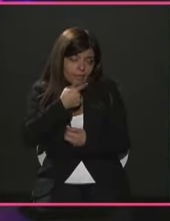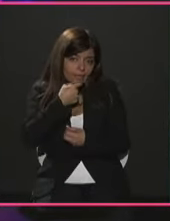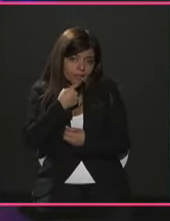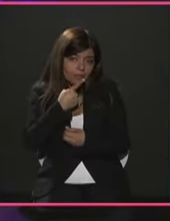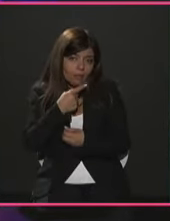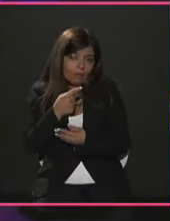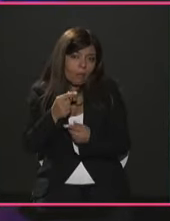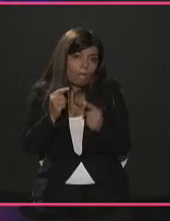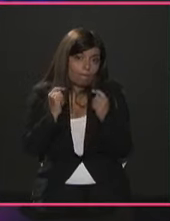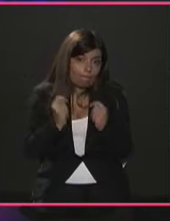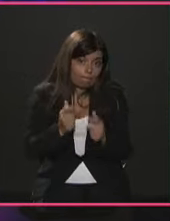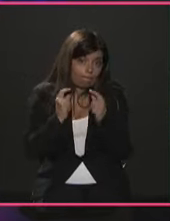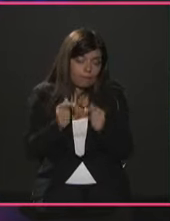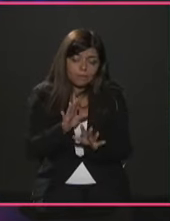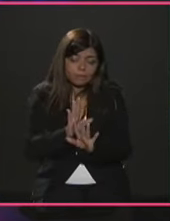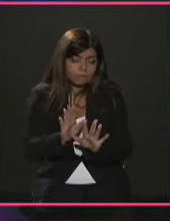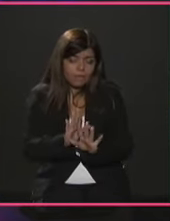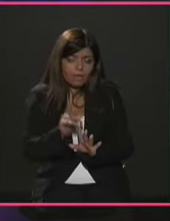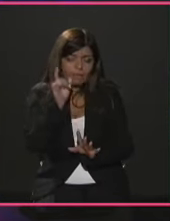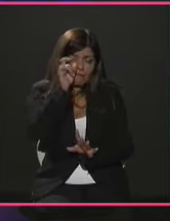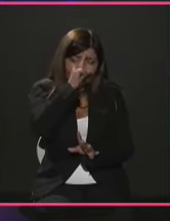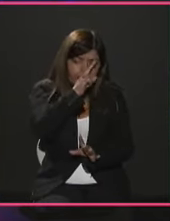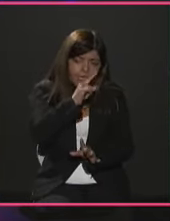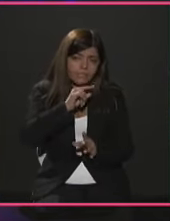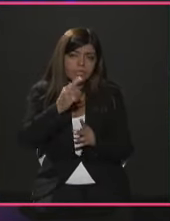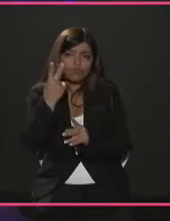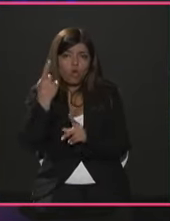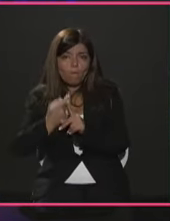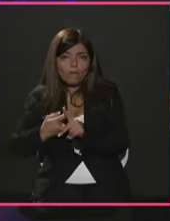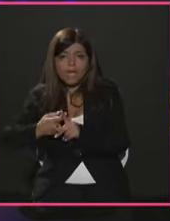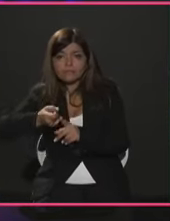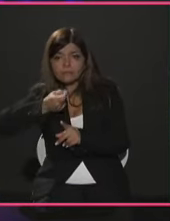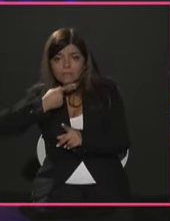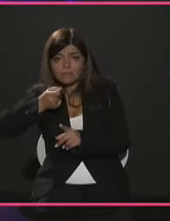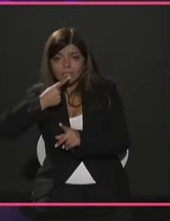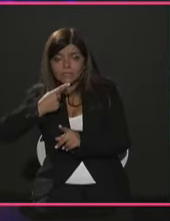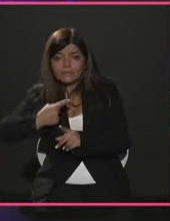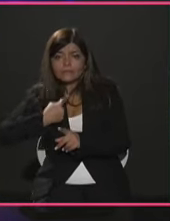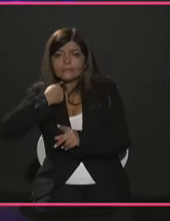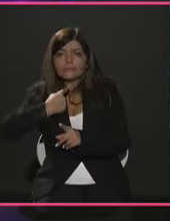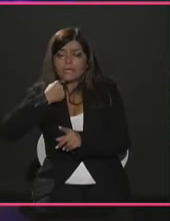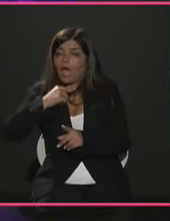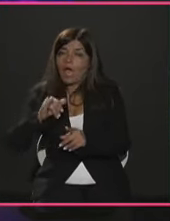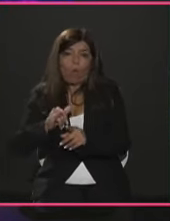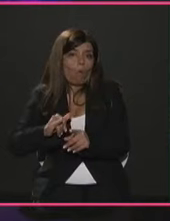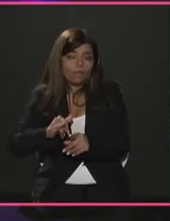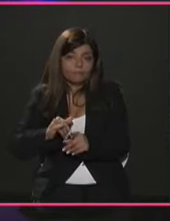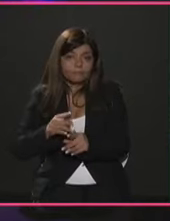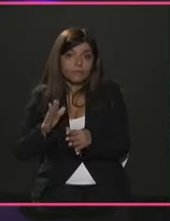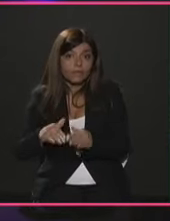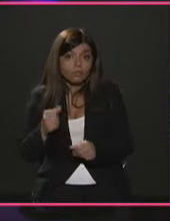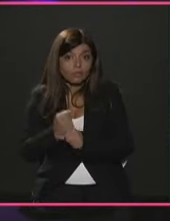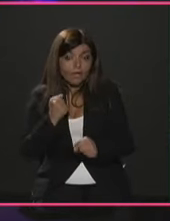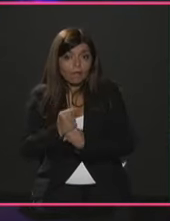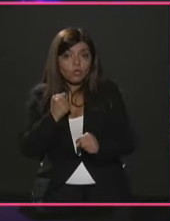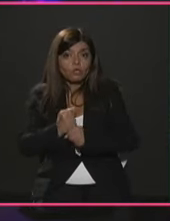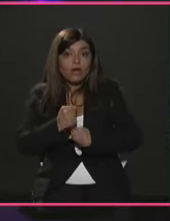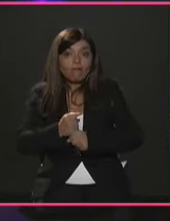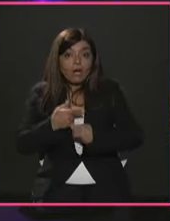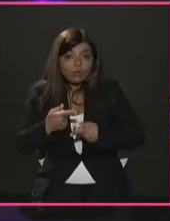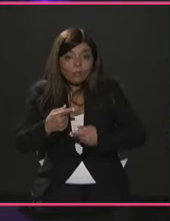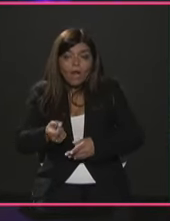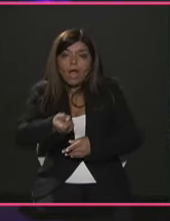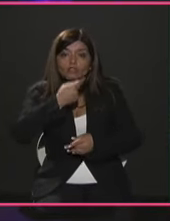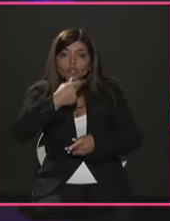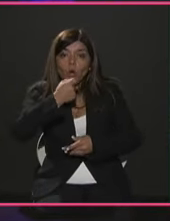no funciona bien que es difícil que hay que tomarse por dos meses que tiene muchos efectos secundarios Entonces estamos trabajando para poder sacar